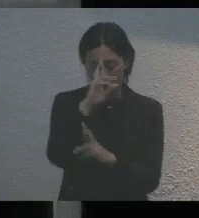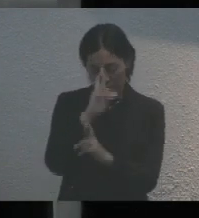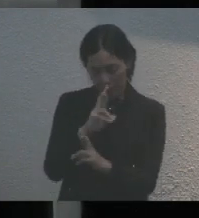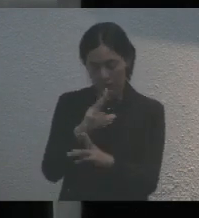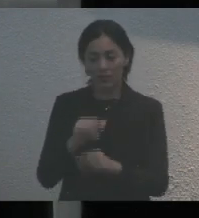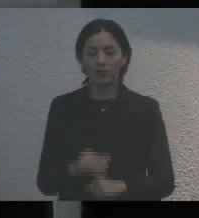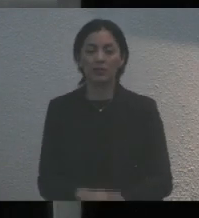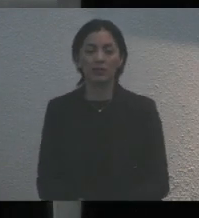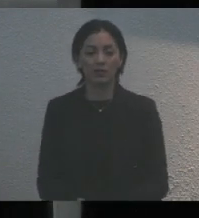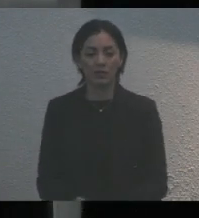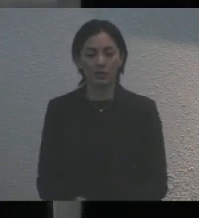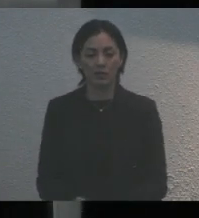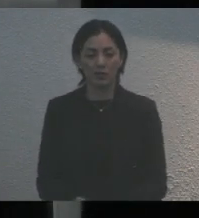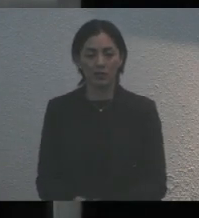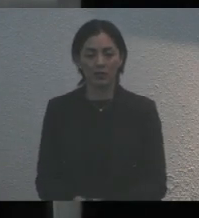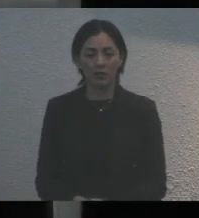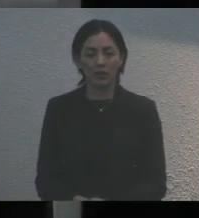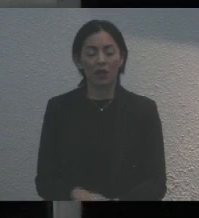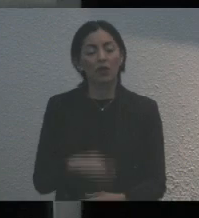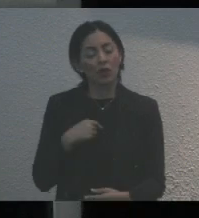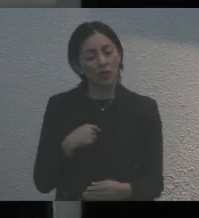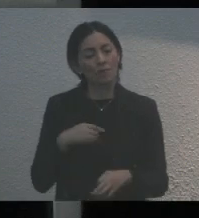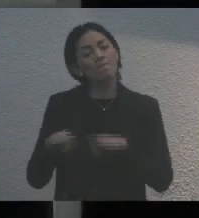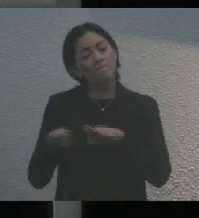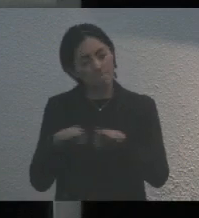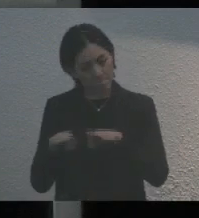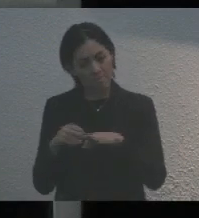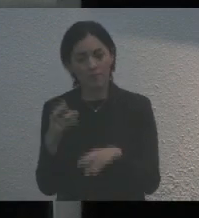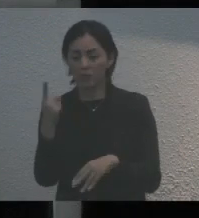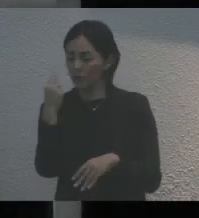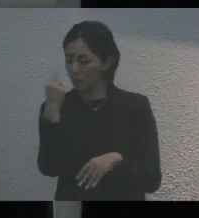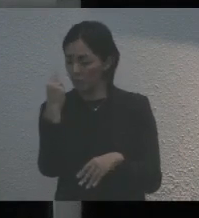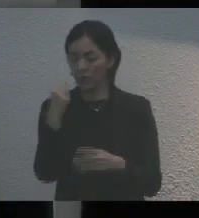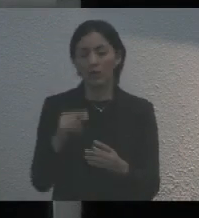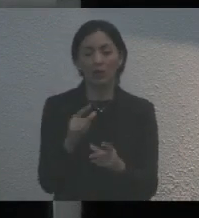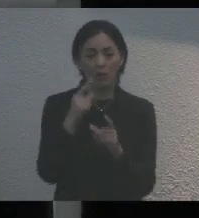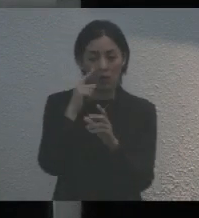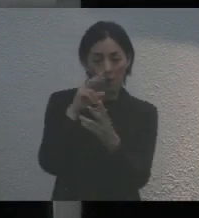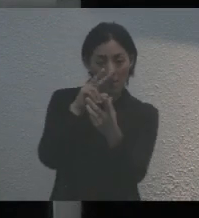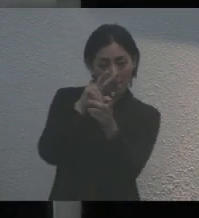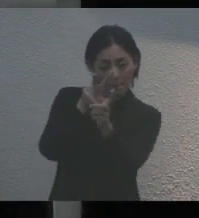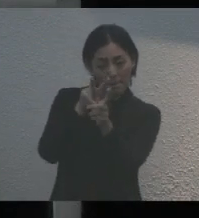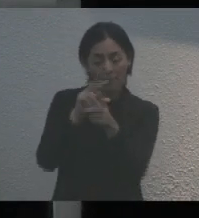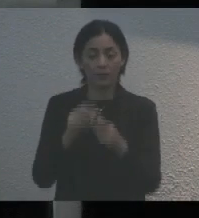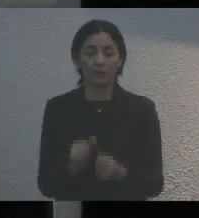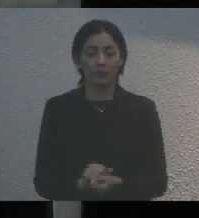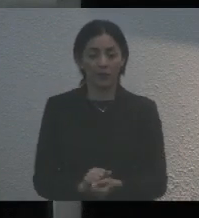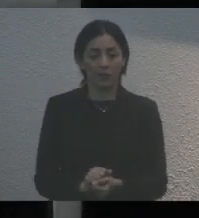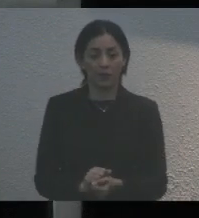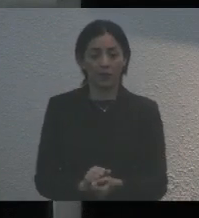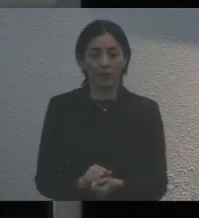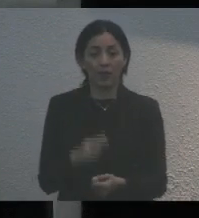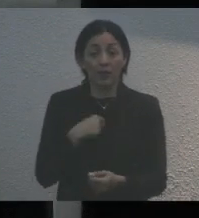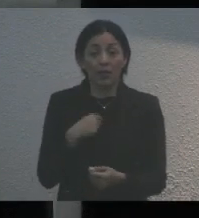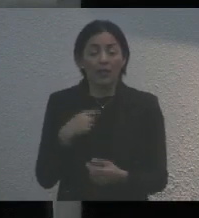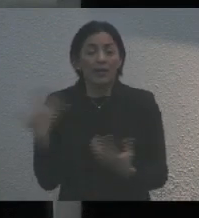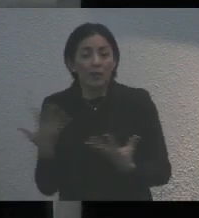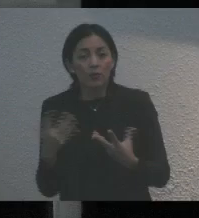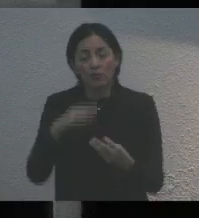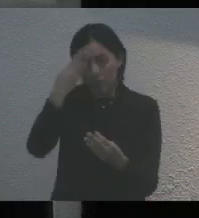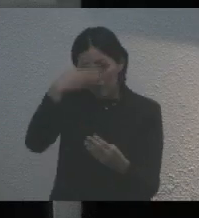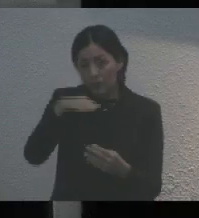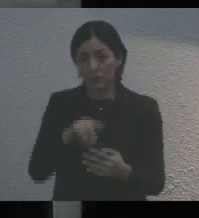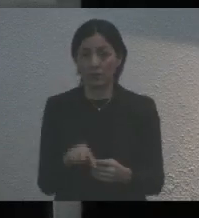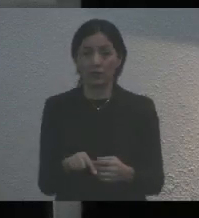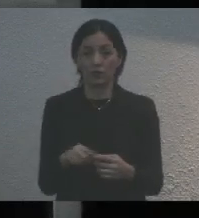con dignidad. En mi labor policial me he enfocado en trabajar en proximidad social, que como ustedes